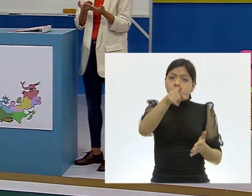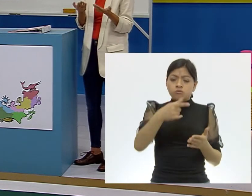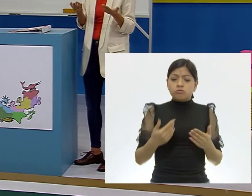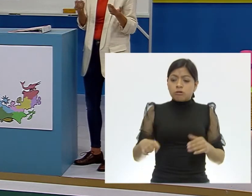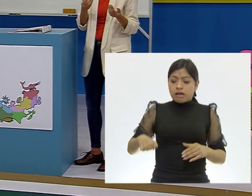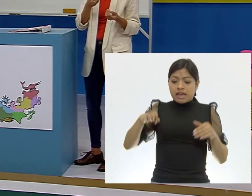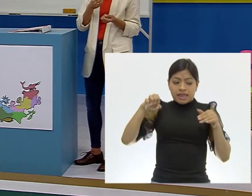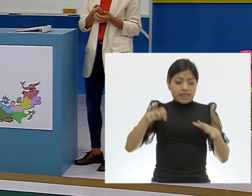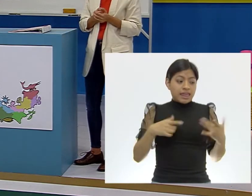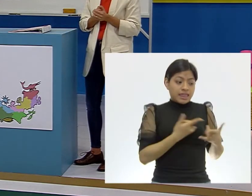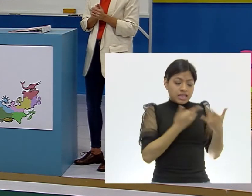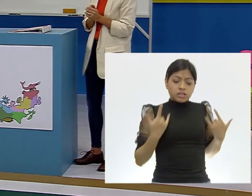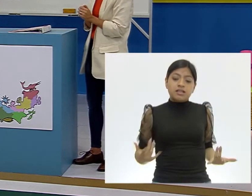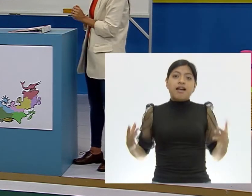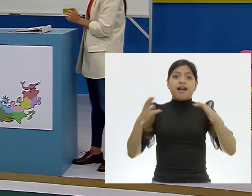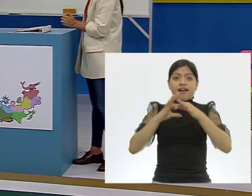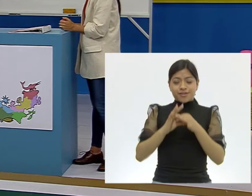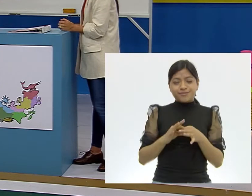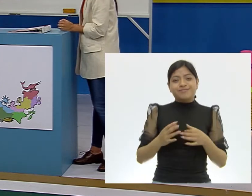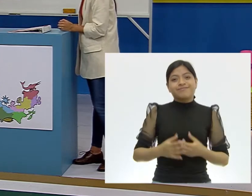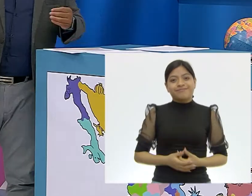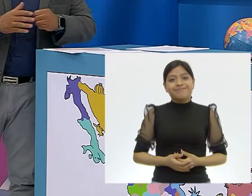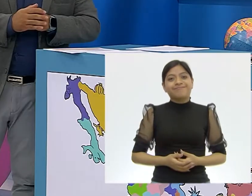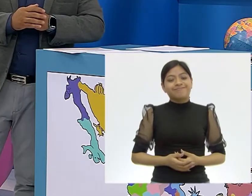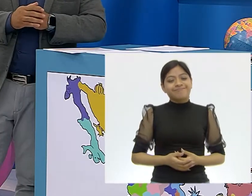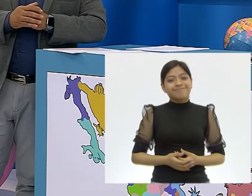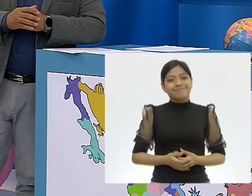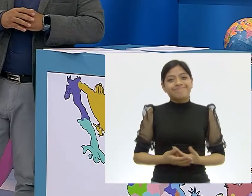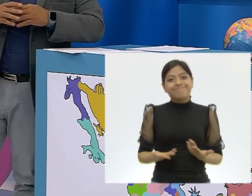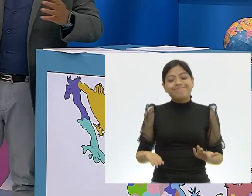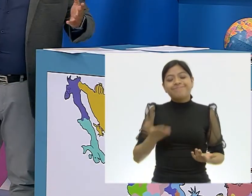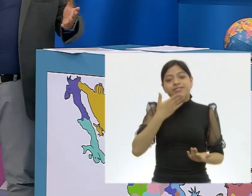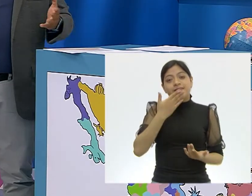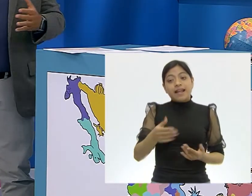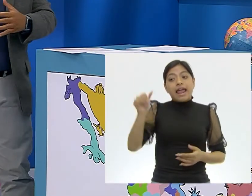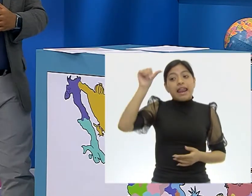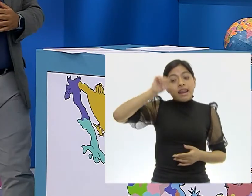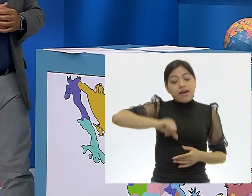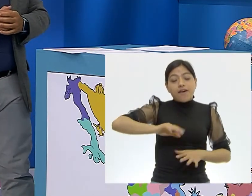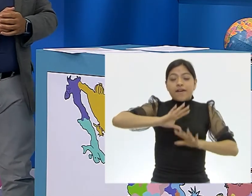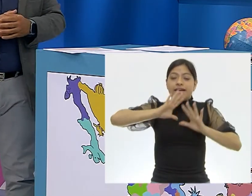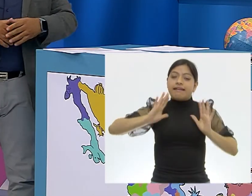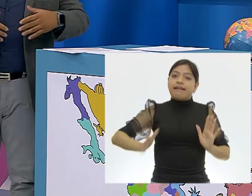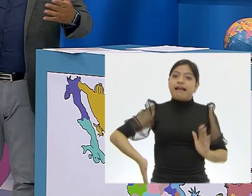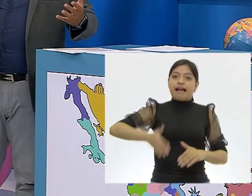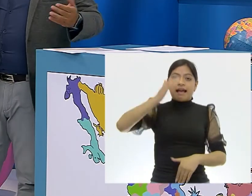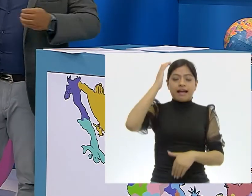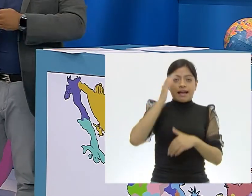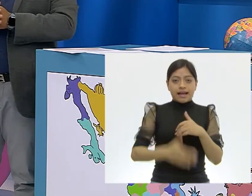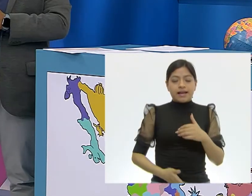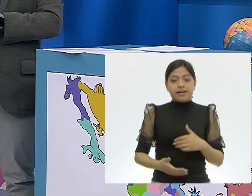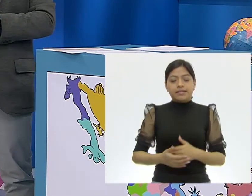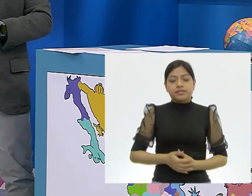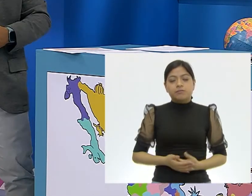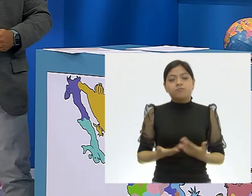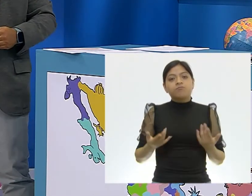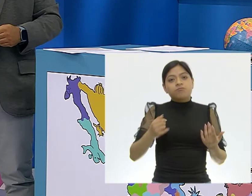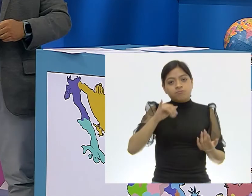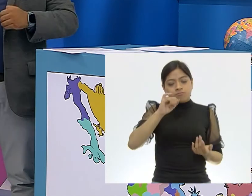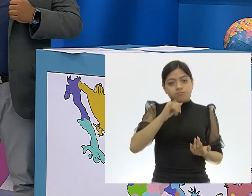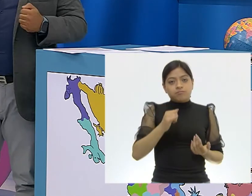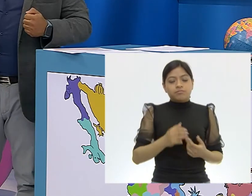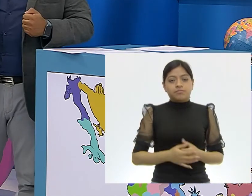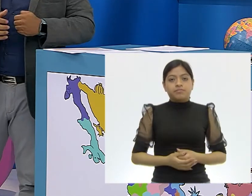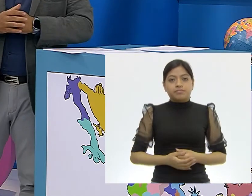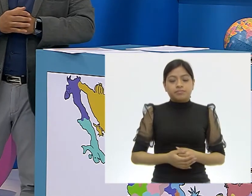estamos seguros que les van a encantar. Pues bueno, por hoy pues hemos terminado y no cabe duda que es muy cierto